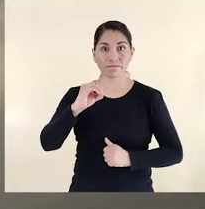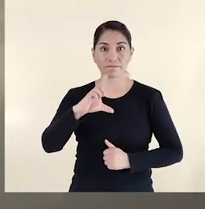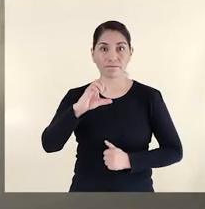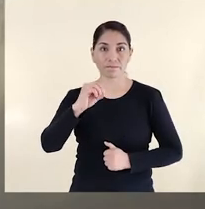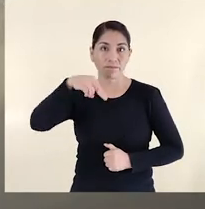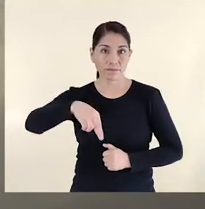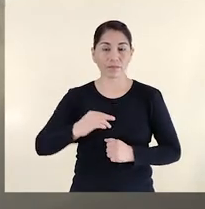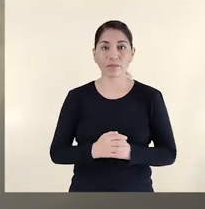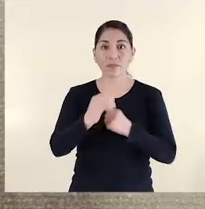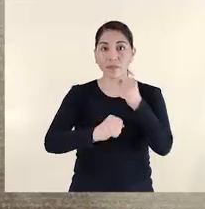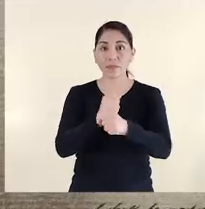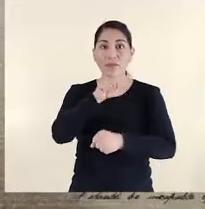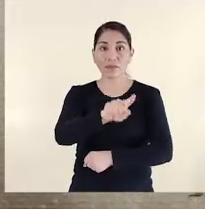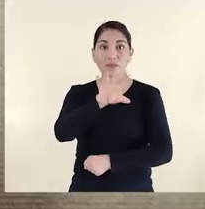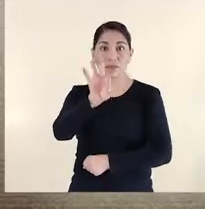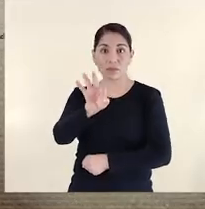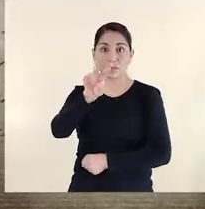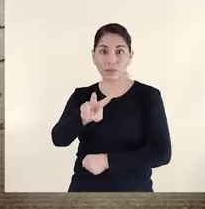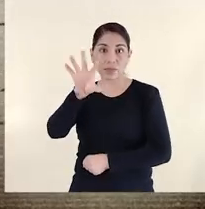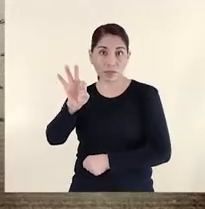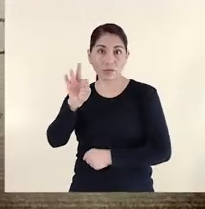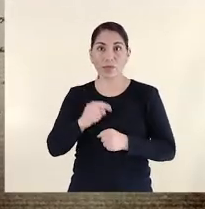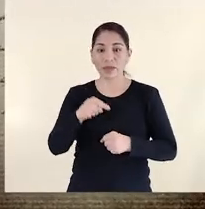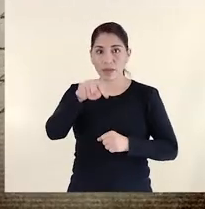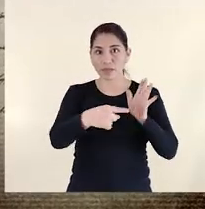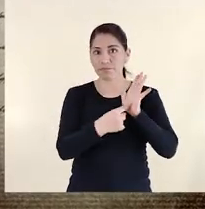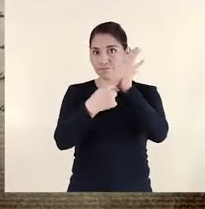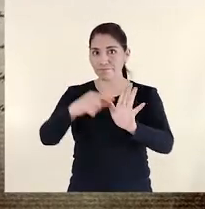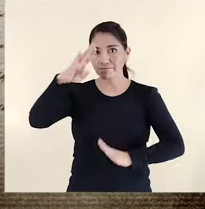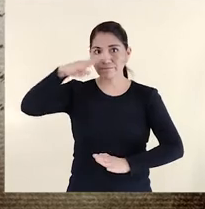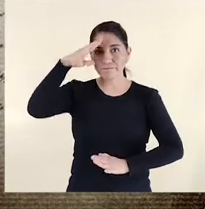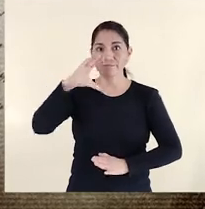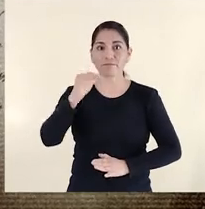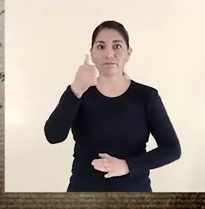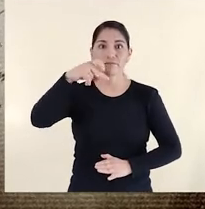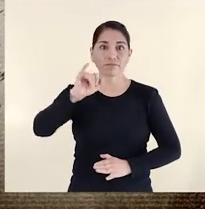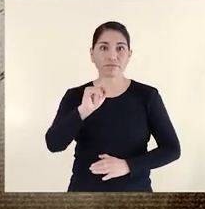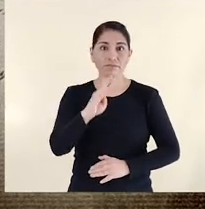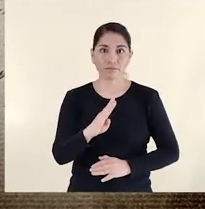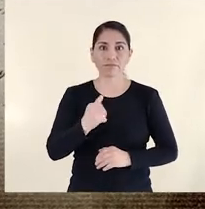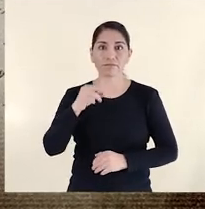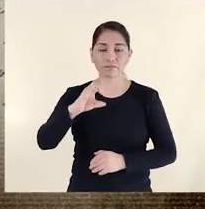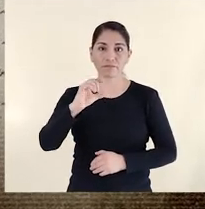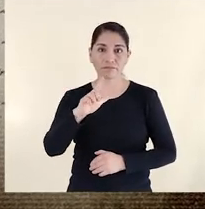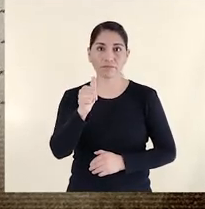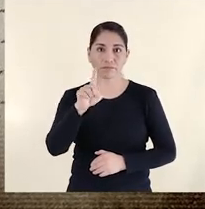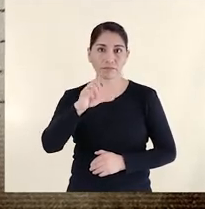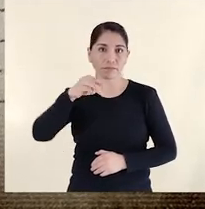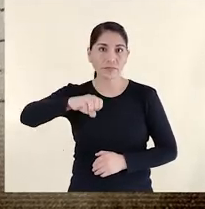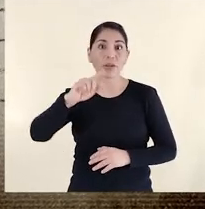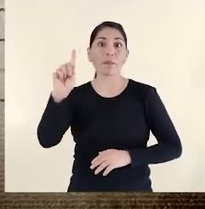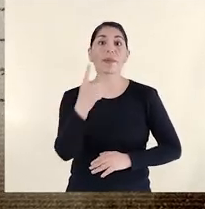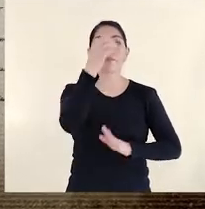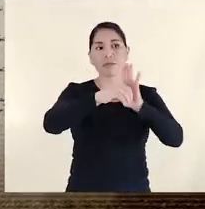Teatro Colón. En 1929 se estrenó El Capitán Calaverón en el Teatro Colón, la primera película con